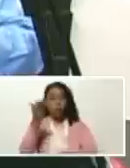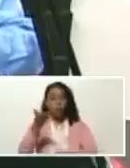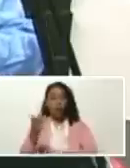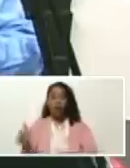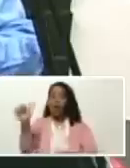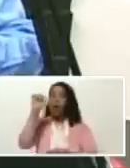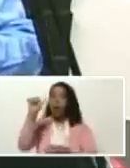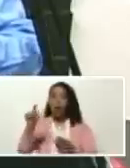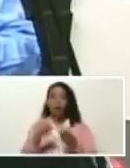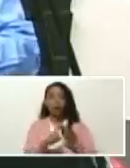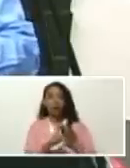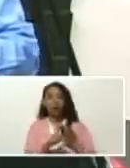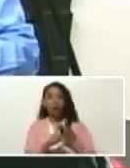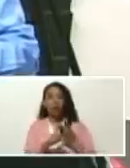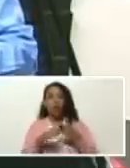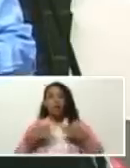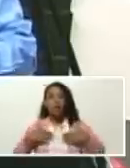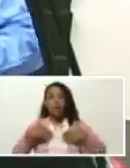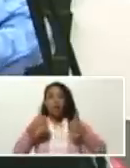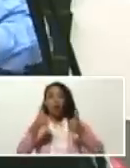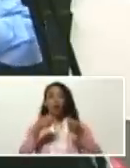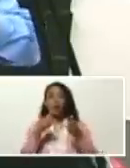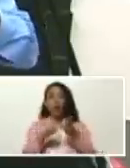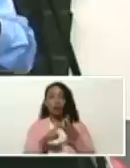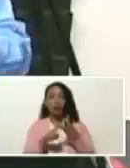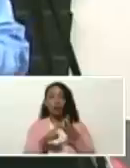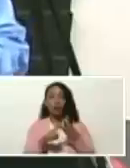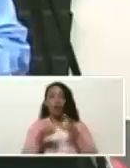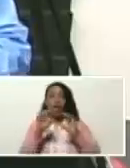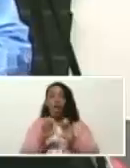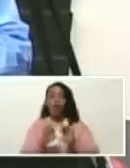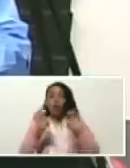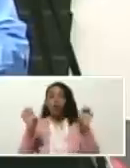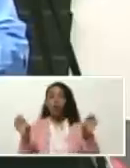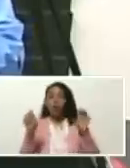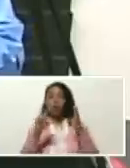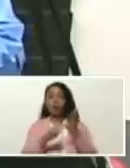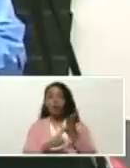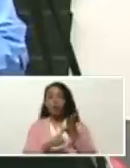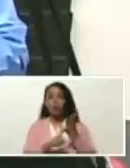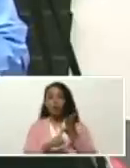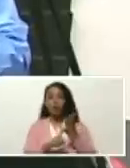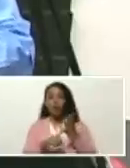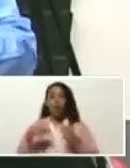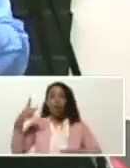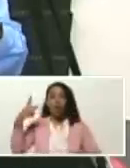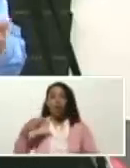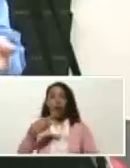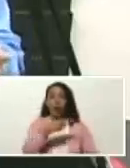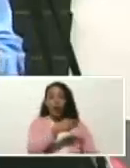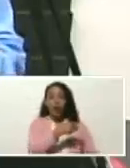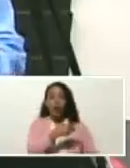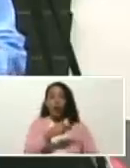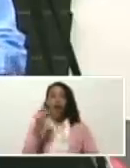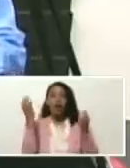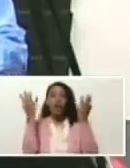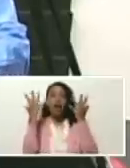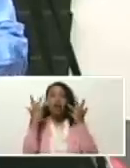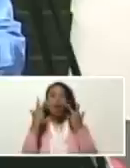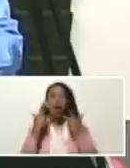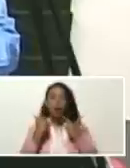agua en salud en educación en tejerías en el castaño